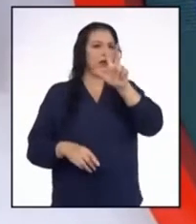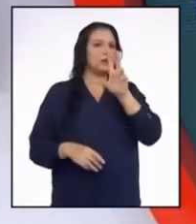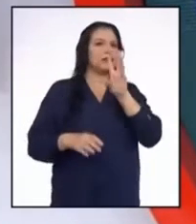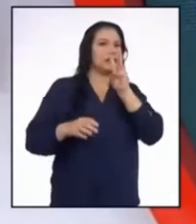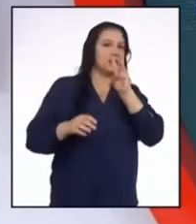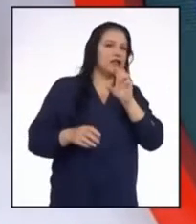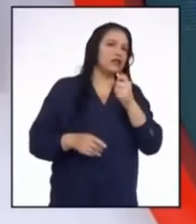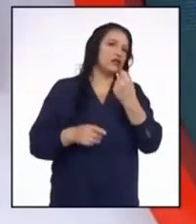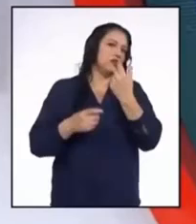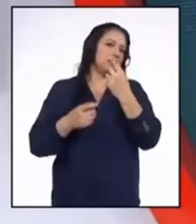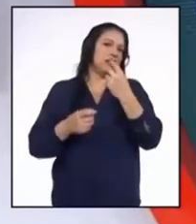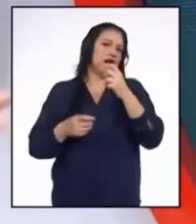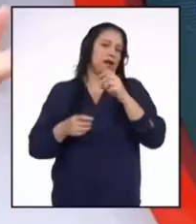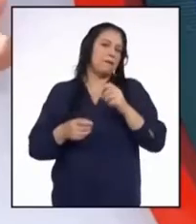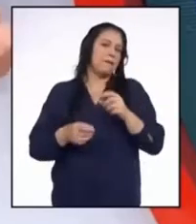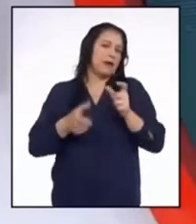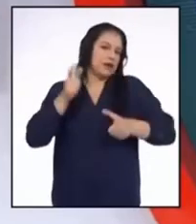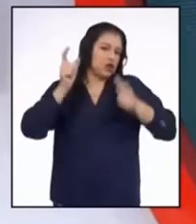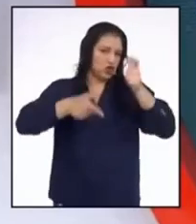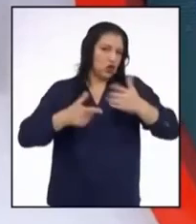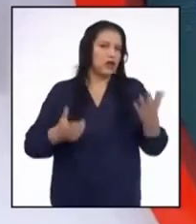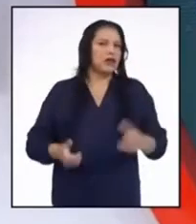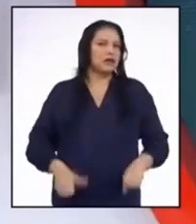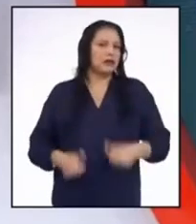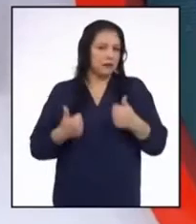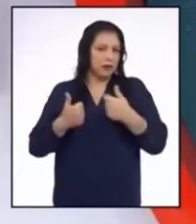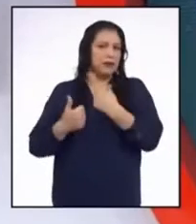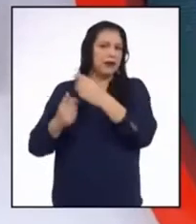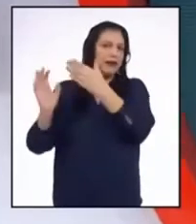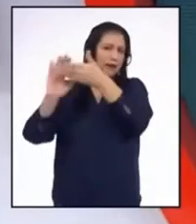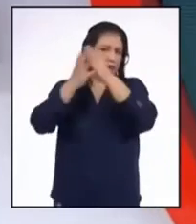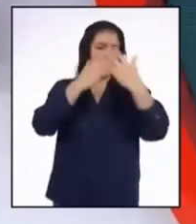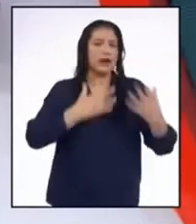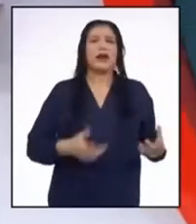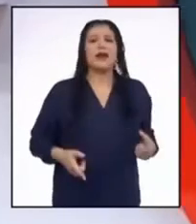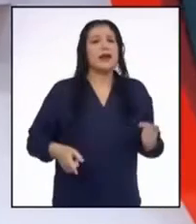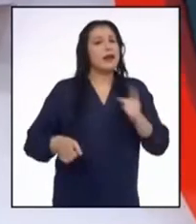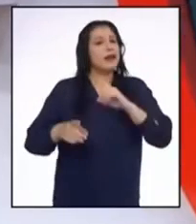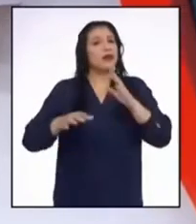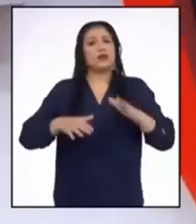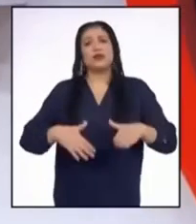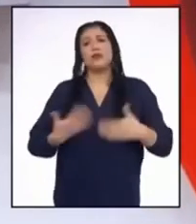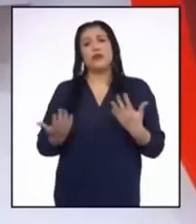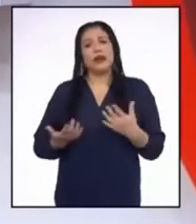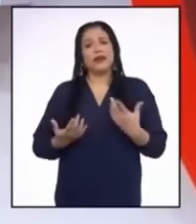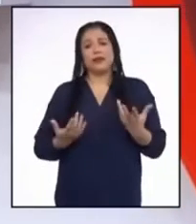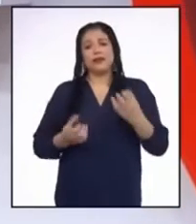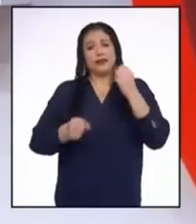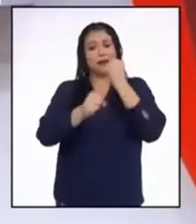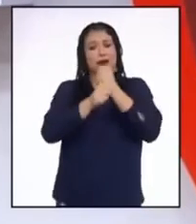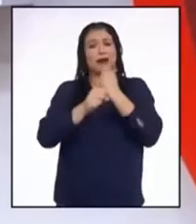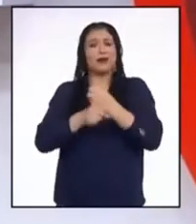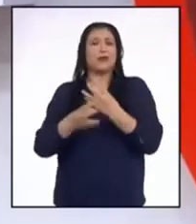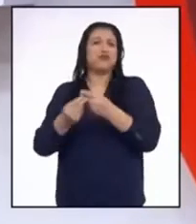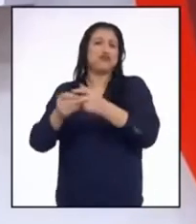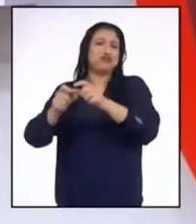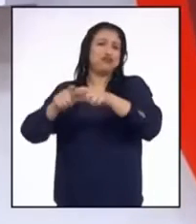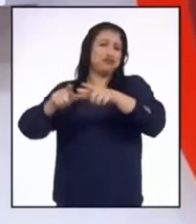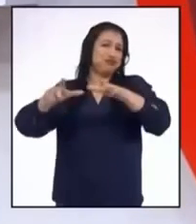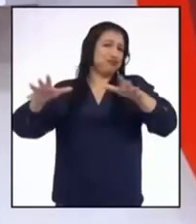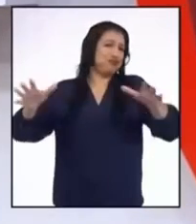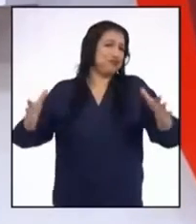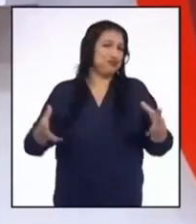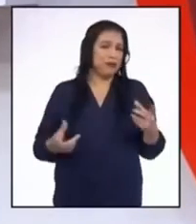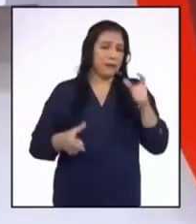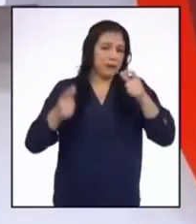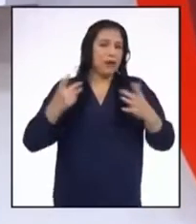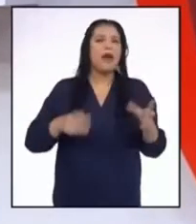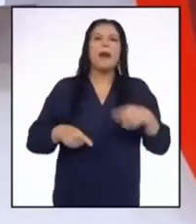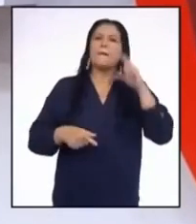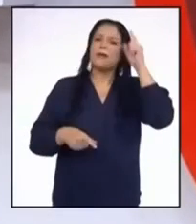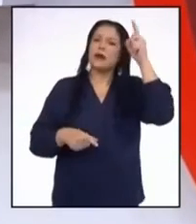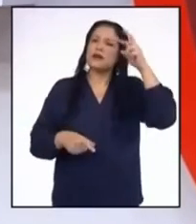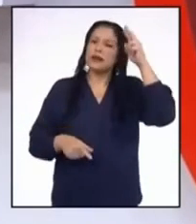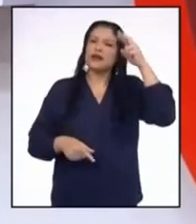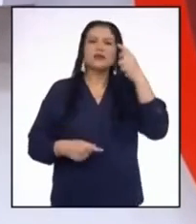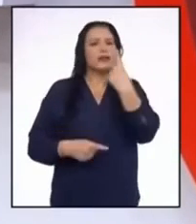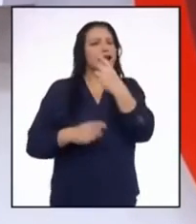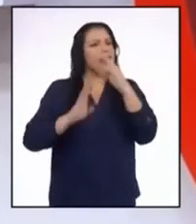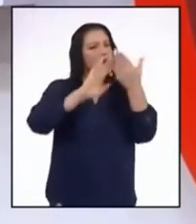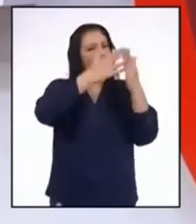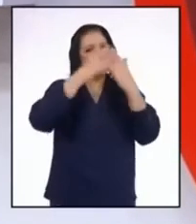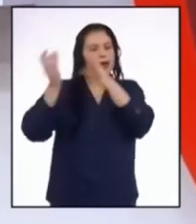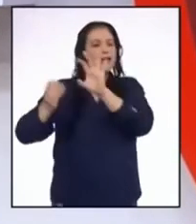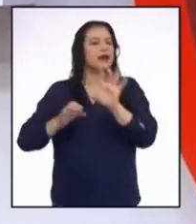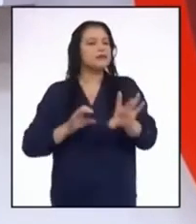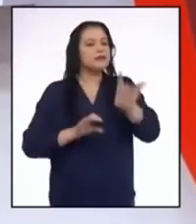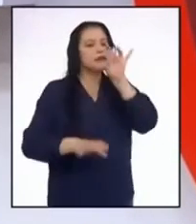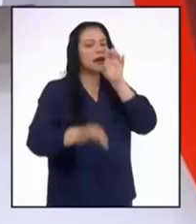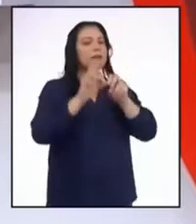habitantes cada uno. Bueno, sería difícil trabajar con tantas personas, por eso tomamos una muestra de 20 familias de cada comunidad